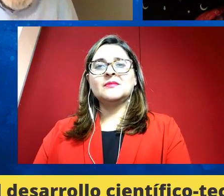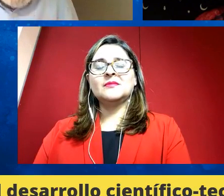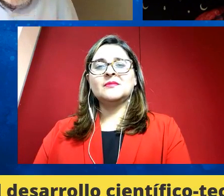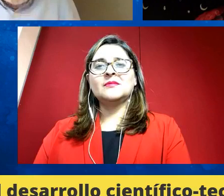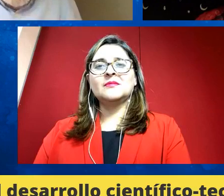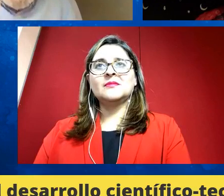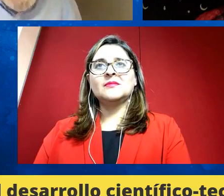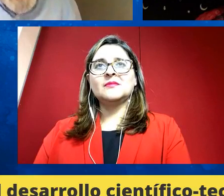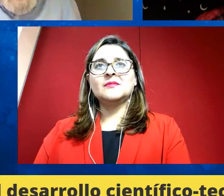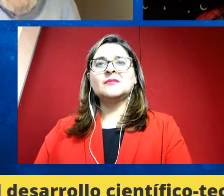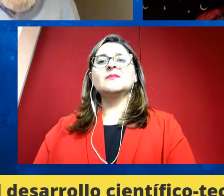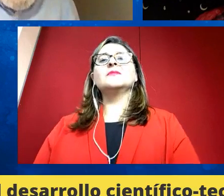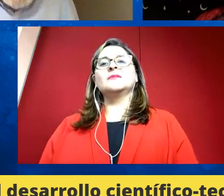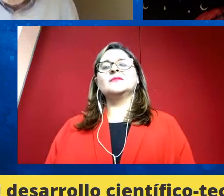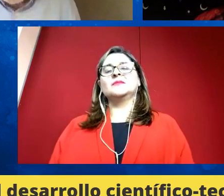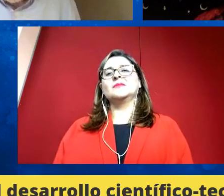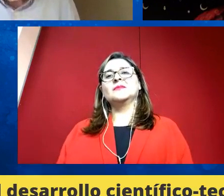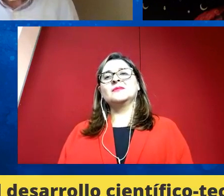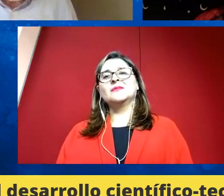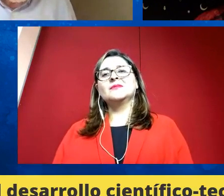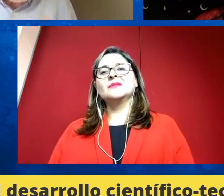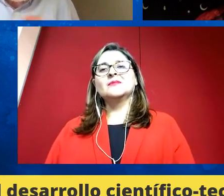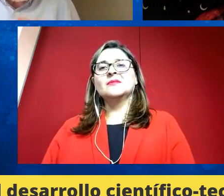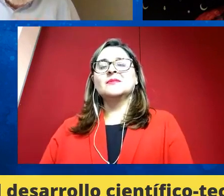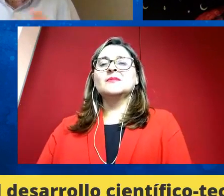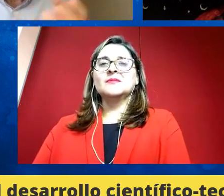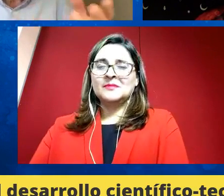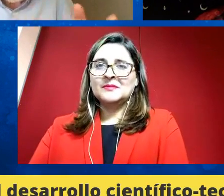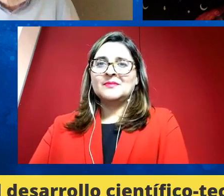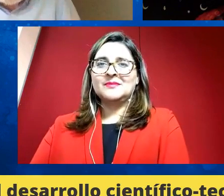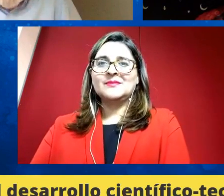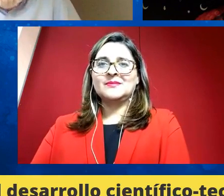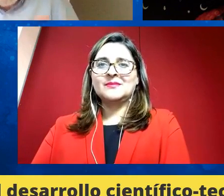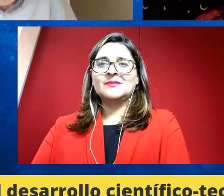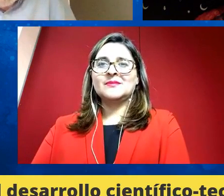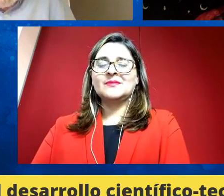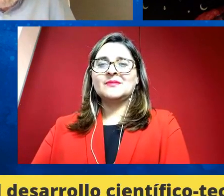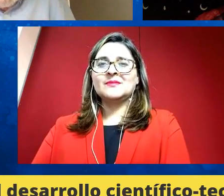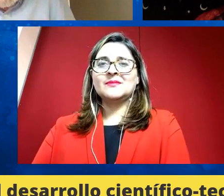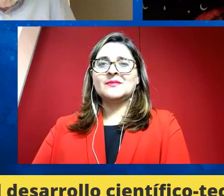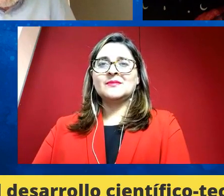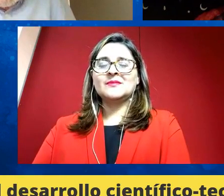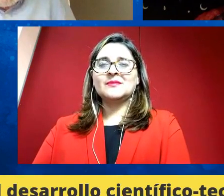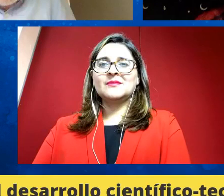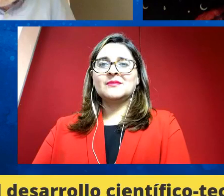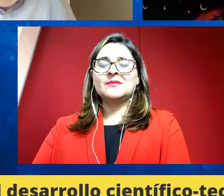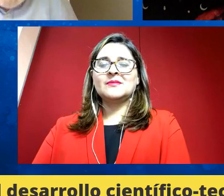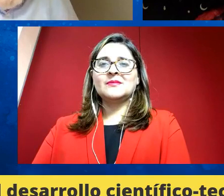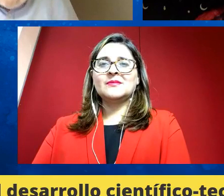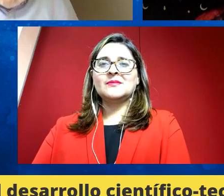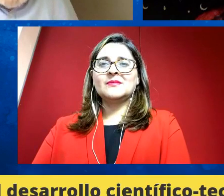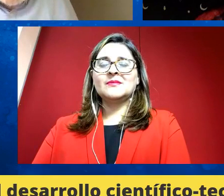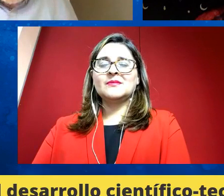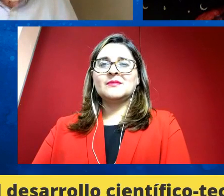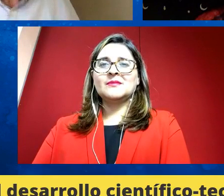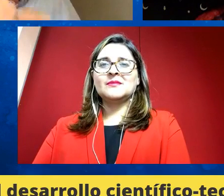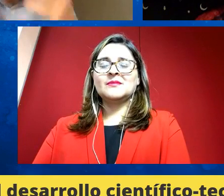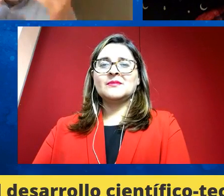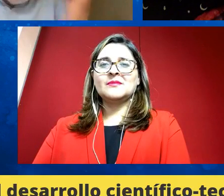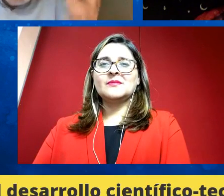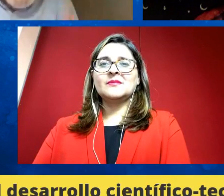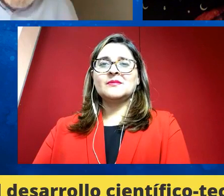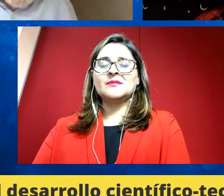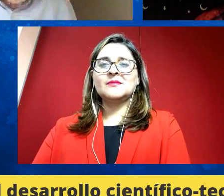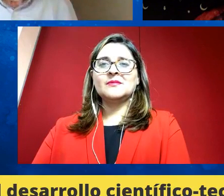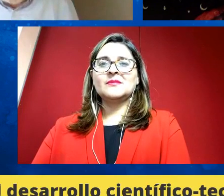mismo. Las regiones lloran que, ay, es que Santiago no han venido a ayudarme, que no sé qué. Bueno, pues si las regiones tienen... Nadie